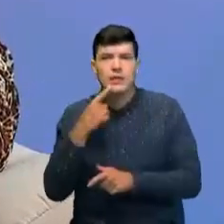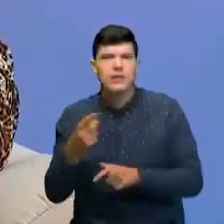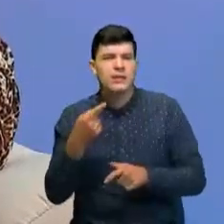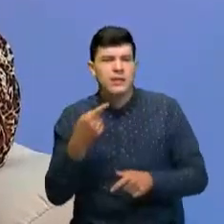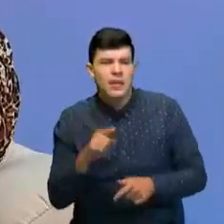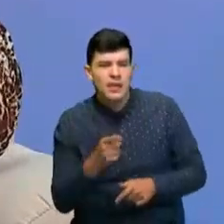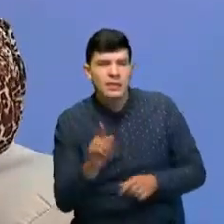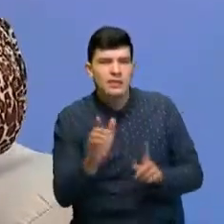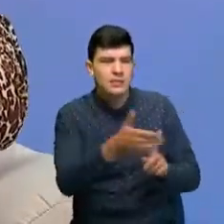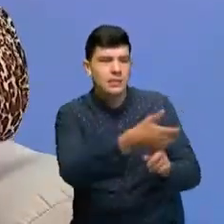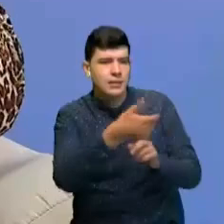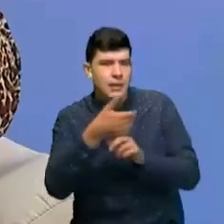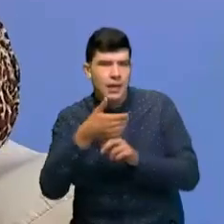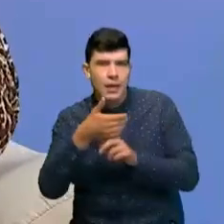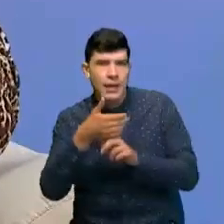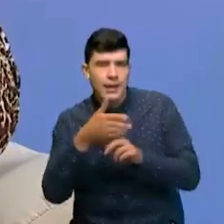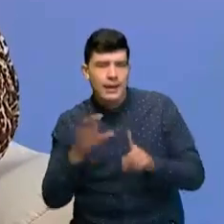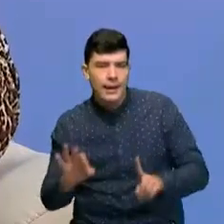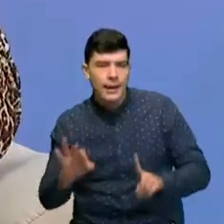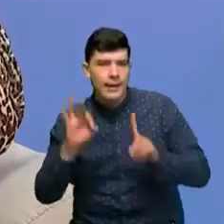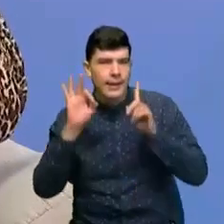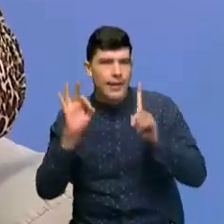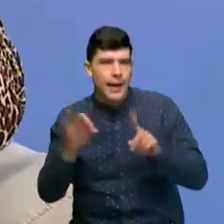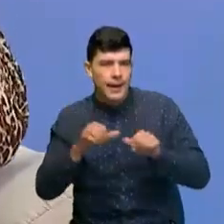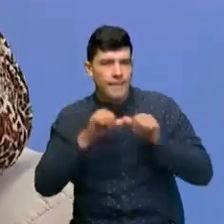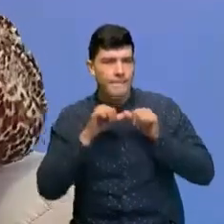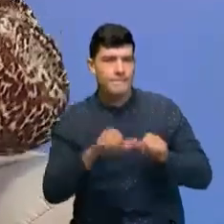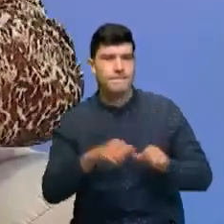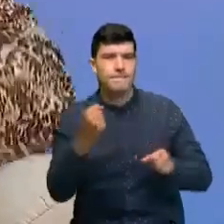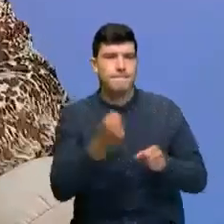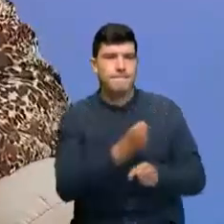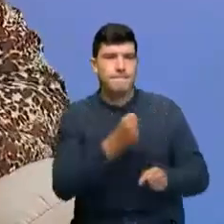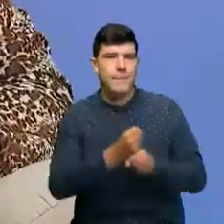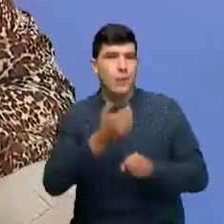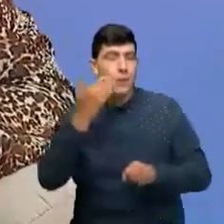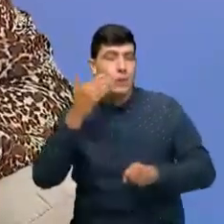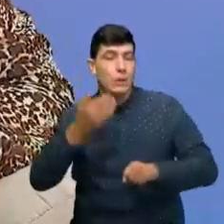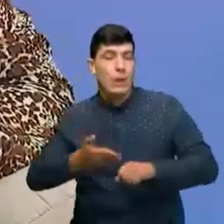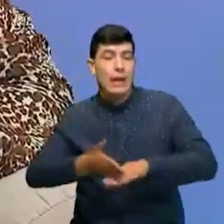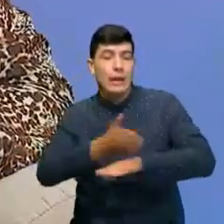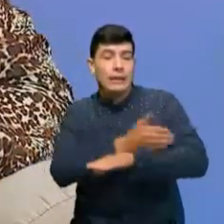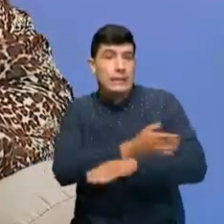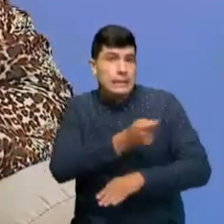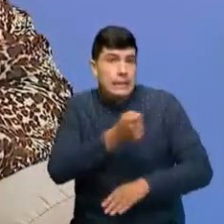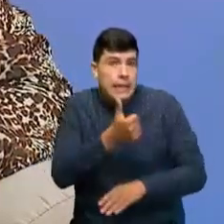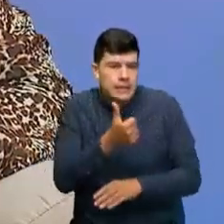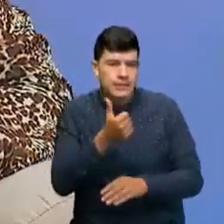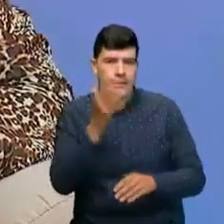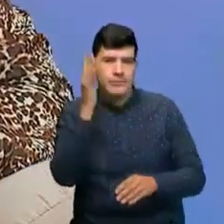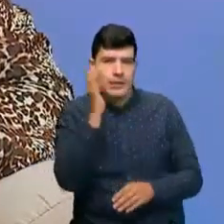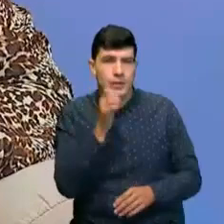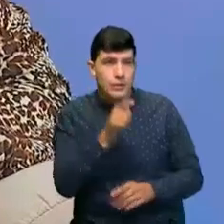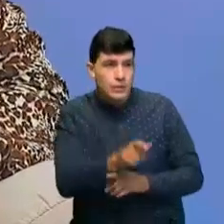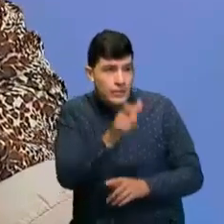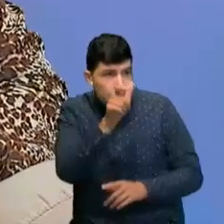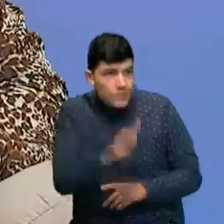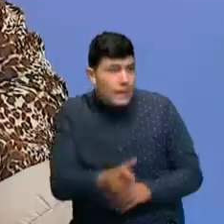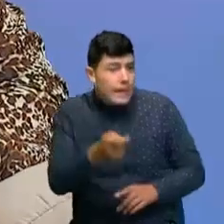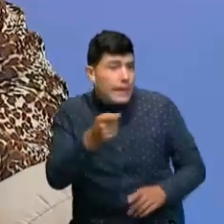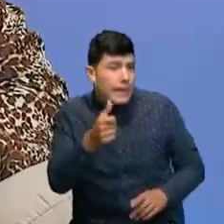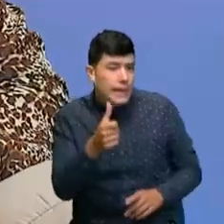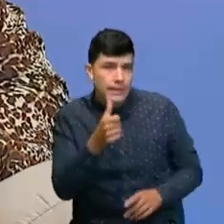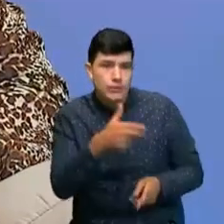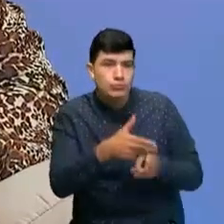protege la calidad o la estabilidad laboral de prepensionado? Es que esa persona que ya está próxima a cumplir la